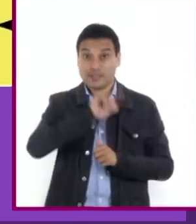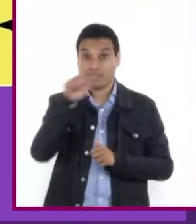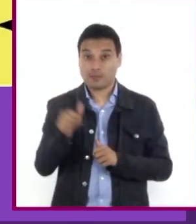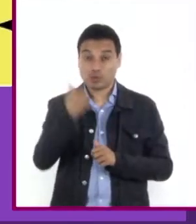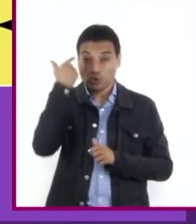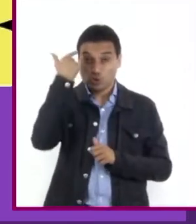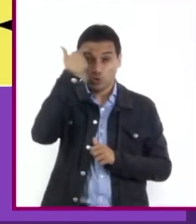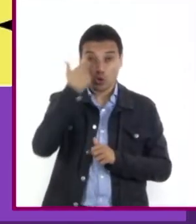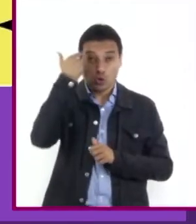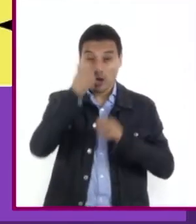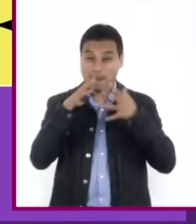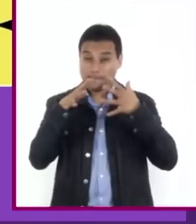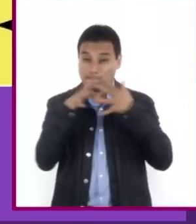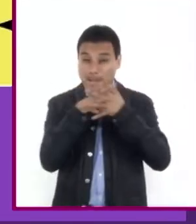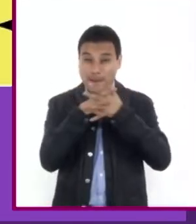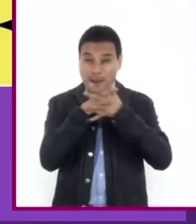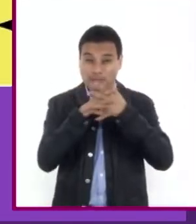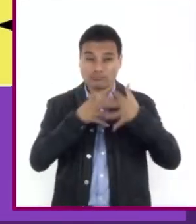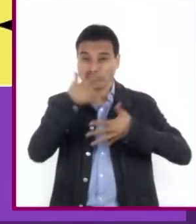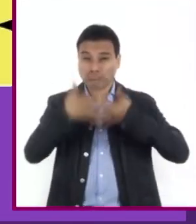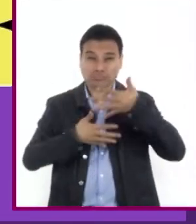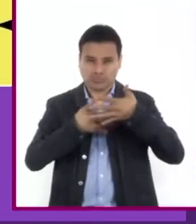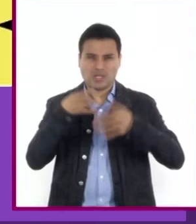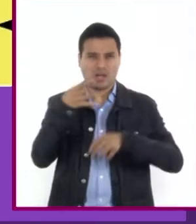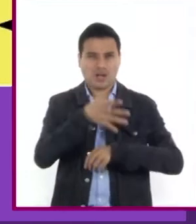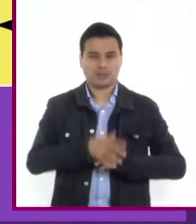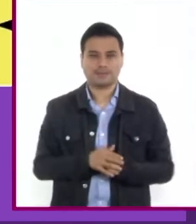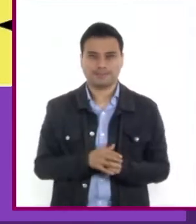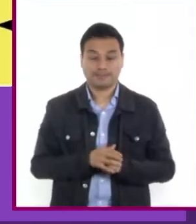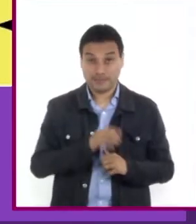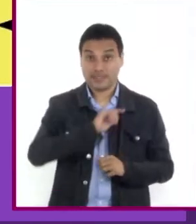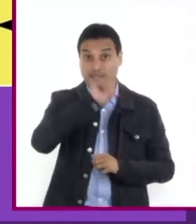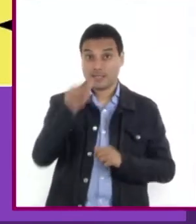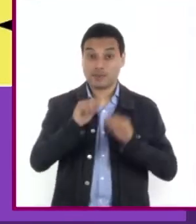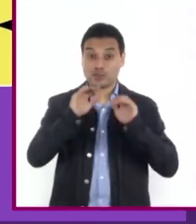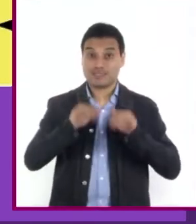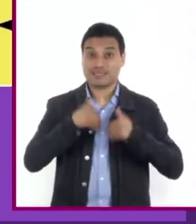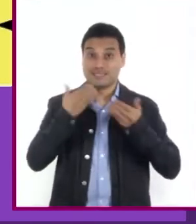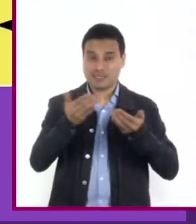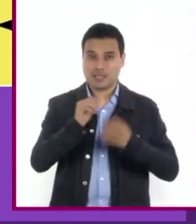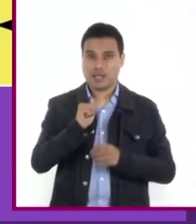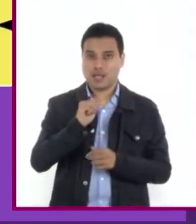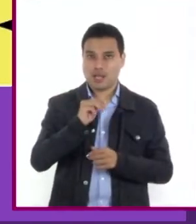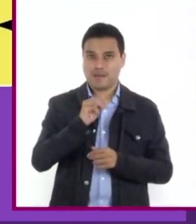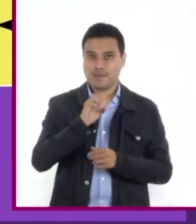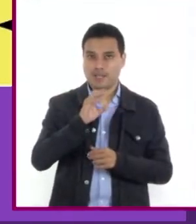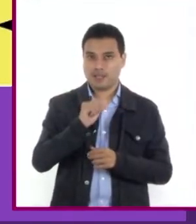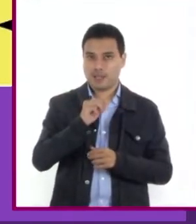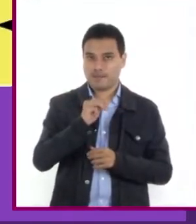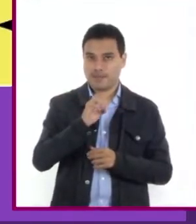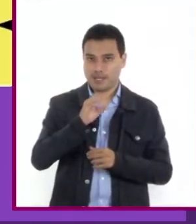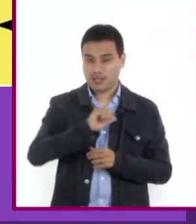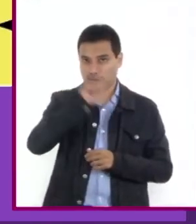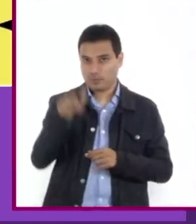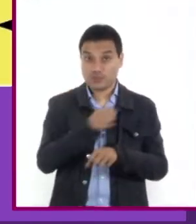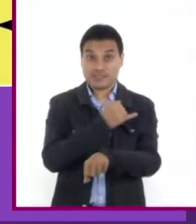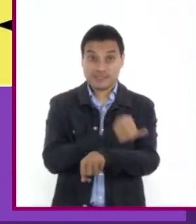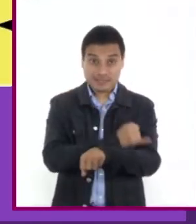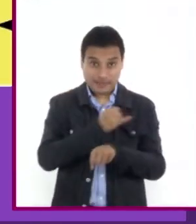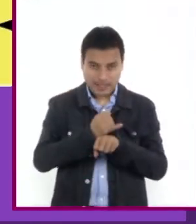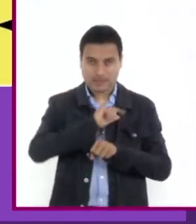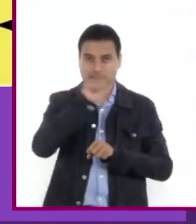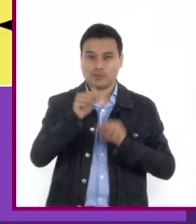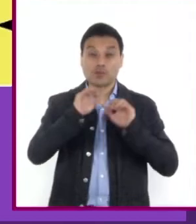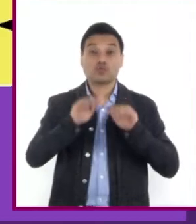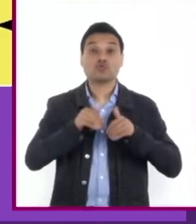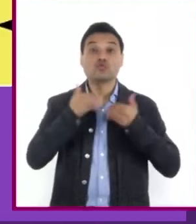que concluye con una matanza y victorioso. Después llega a Amecameca, pasa por Iztapalapa y llega a